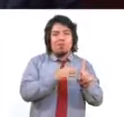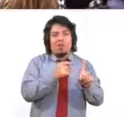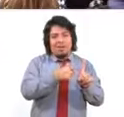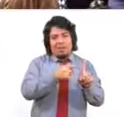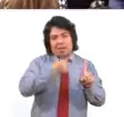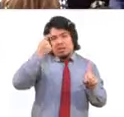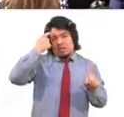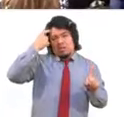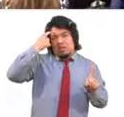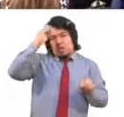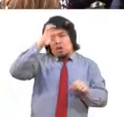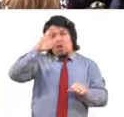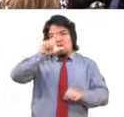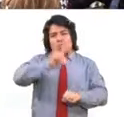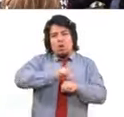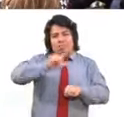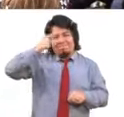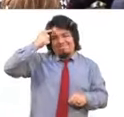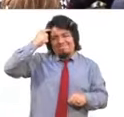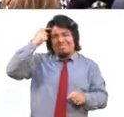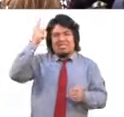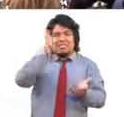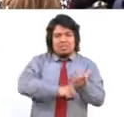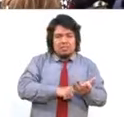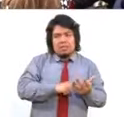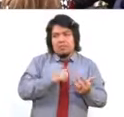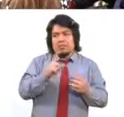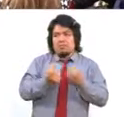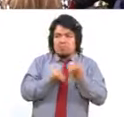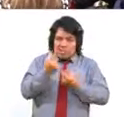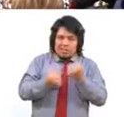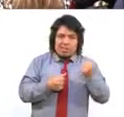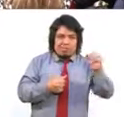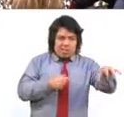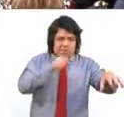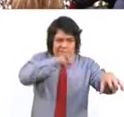está en algunas sectores